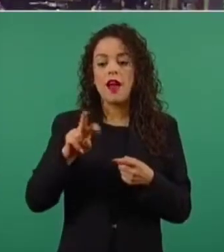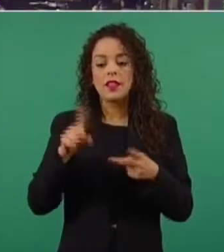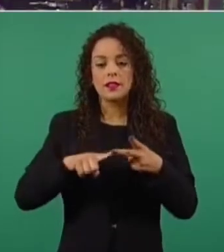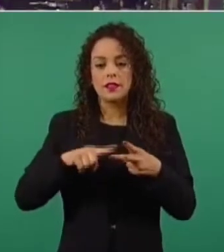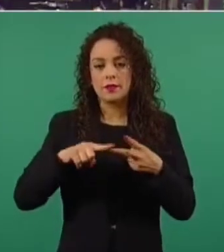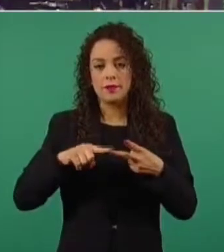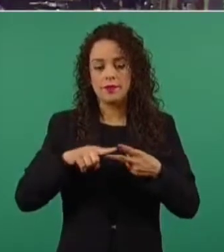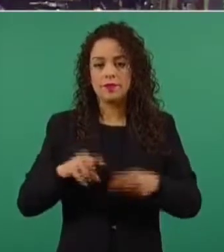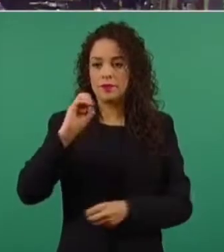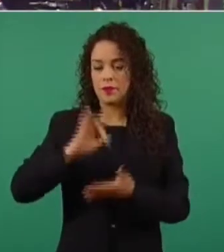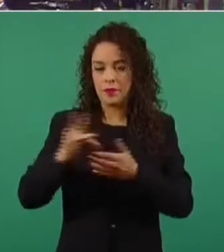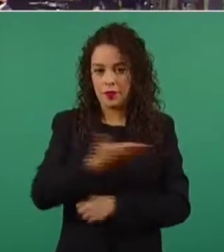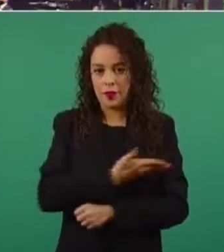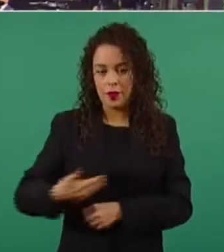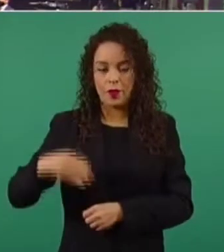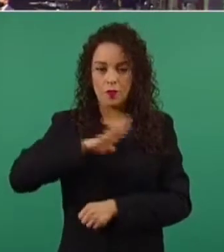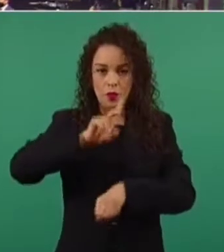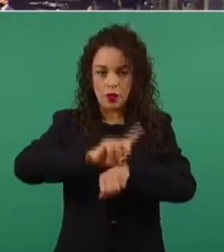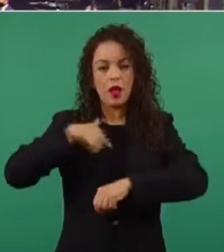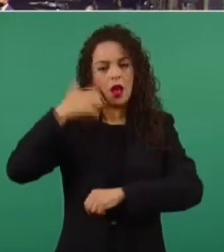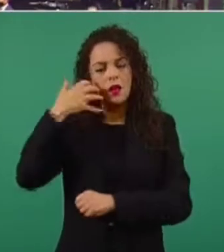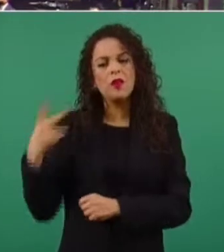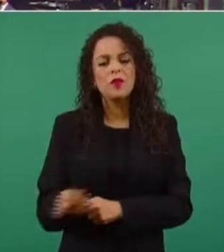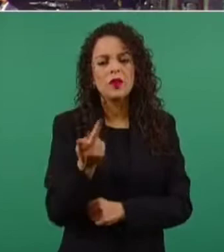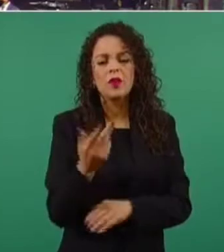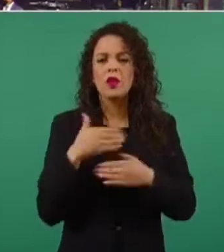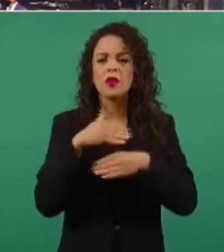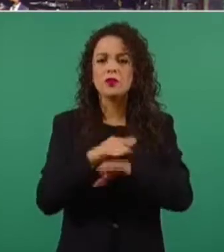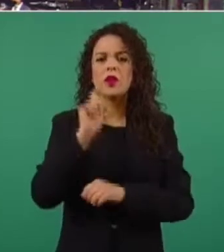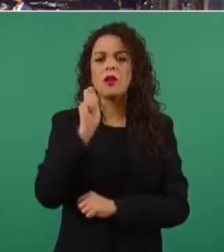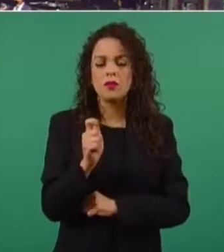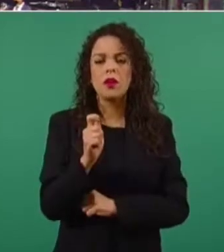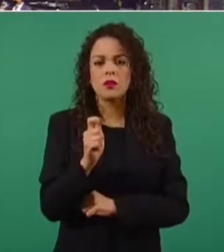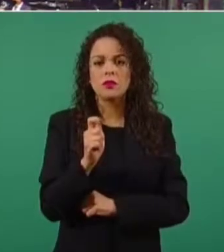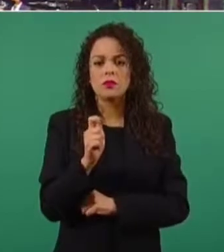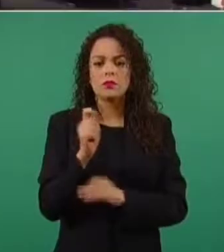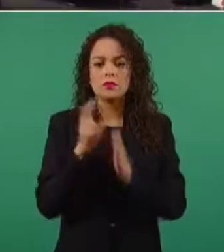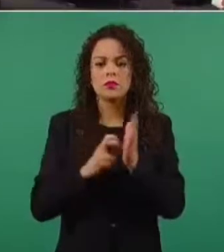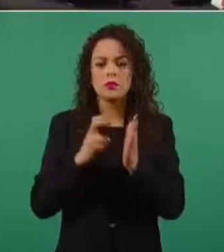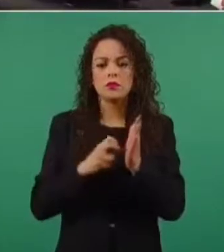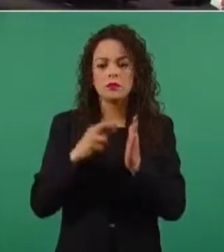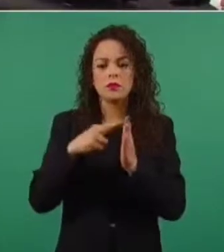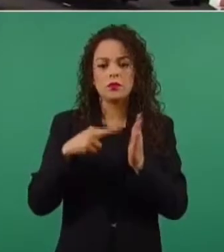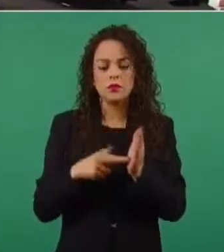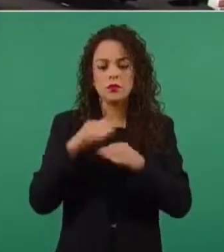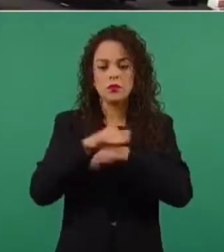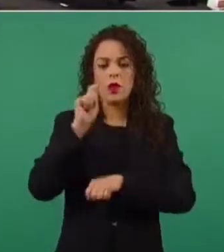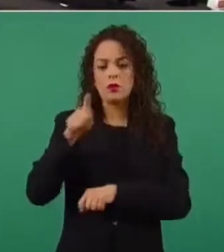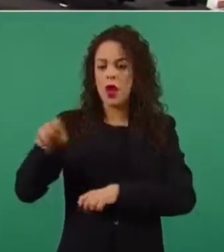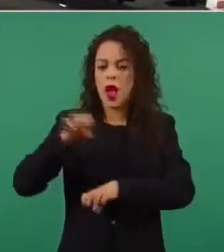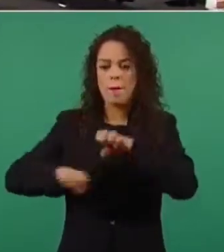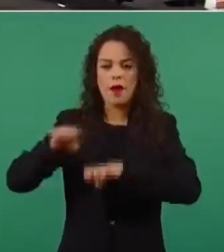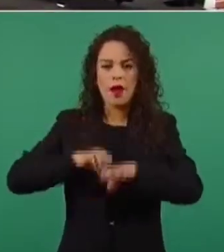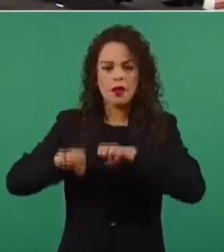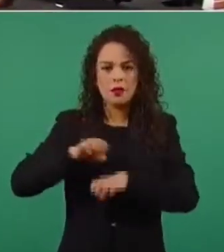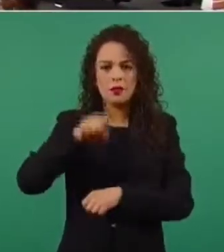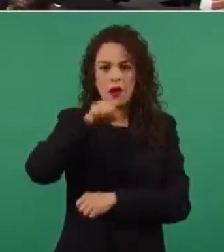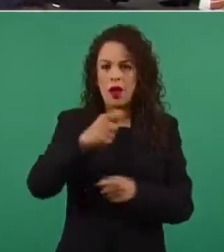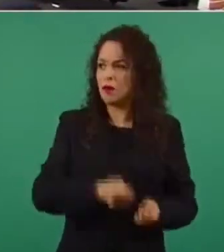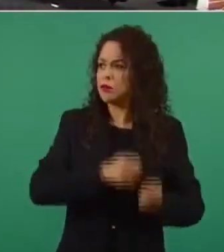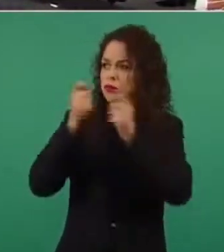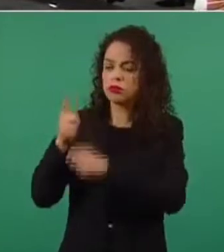Gracias, presidente. Buenos días. Preguntarle, en primer término, sobre las reformas que comentó a los empresarios que va a enviar al Congreso, ¿cuándo las enviaría?